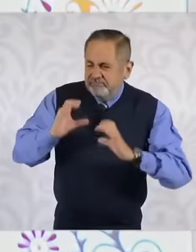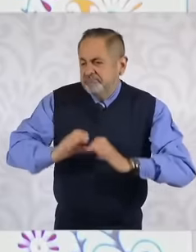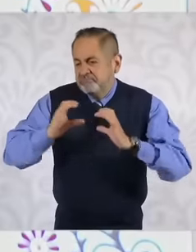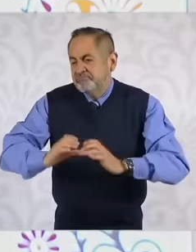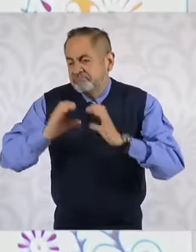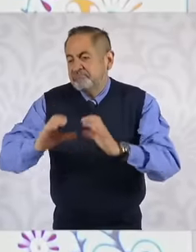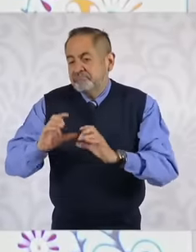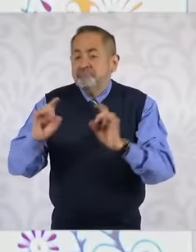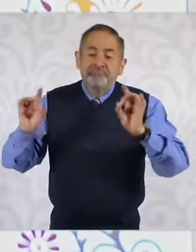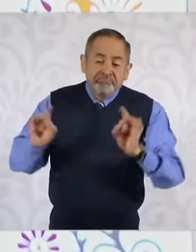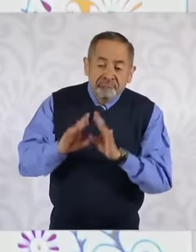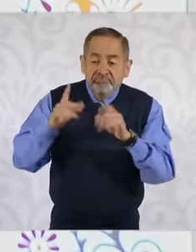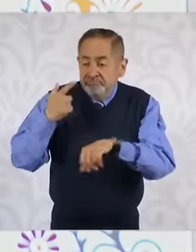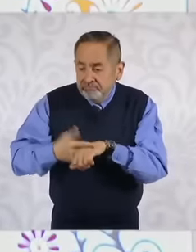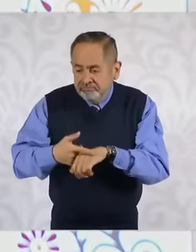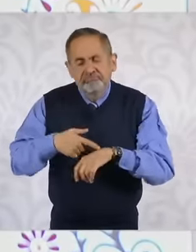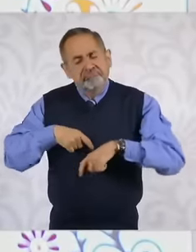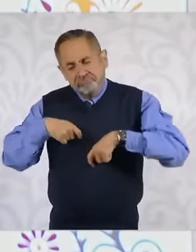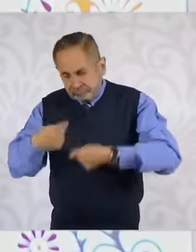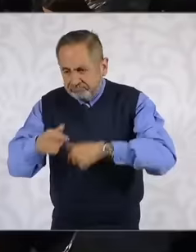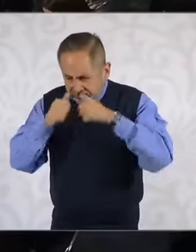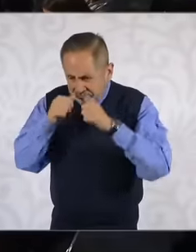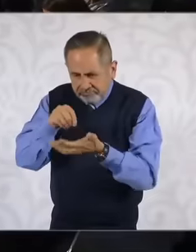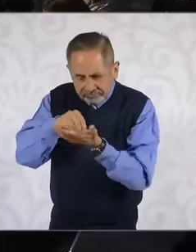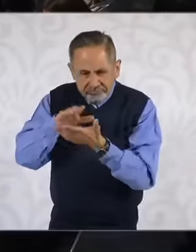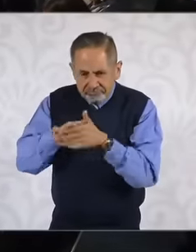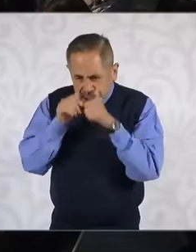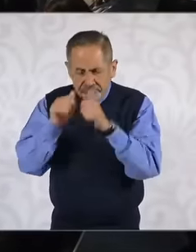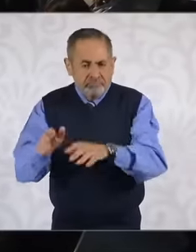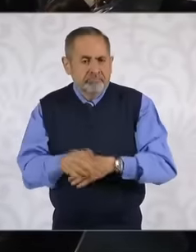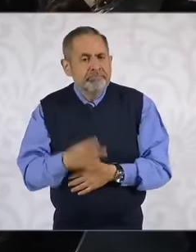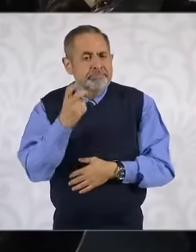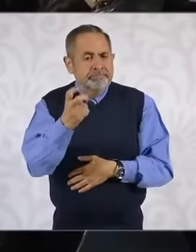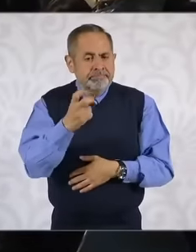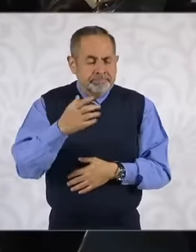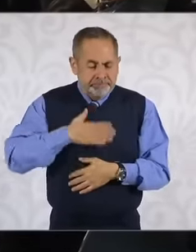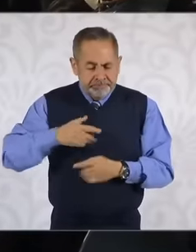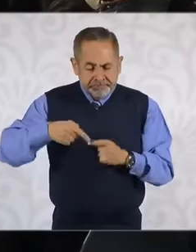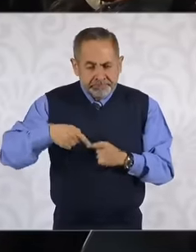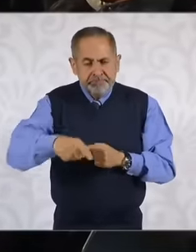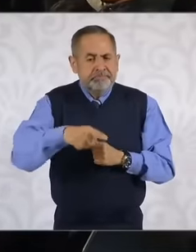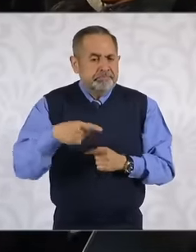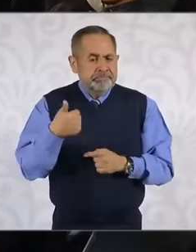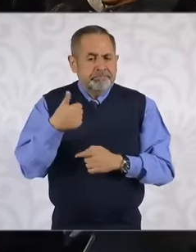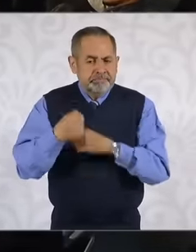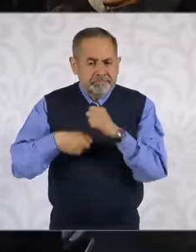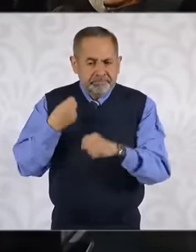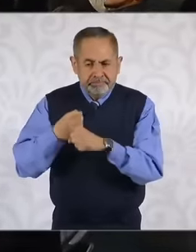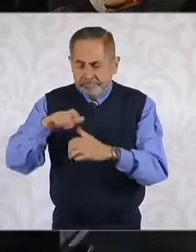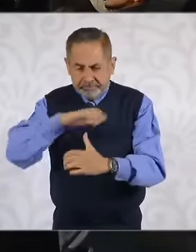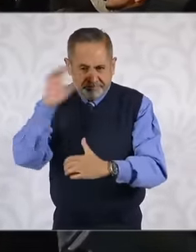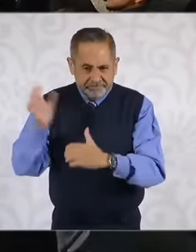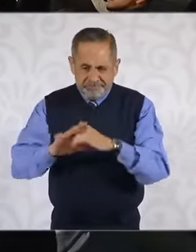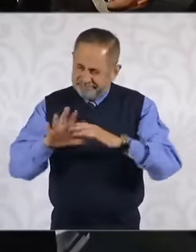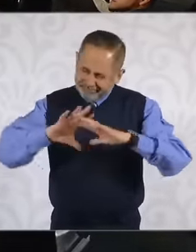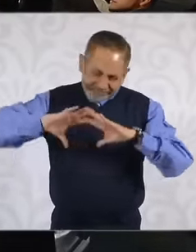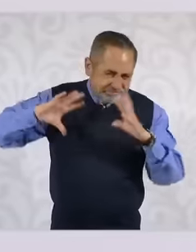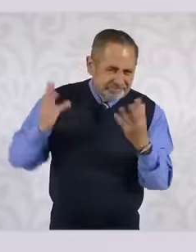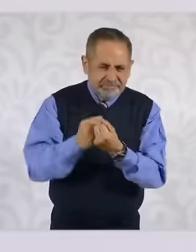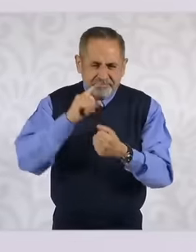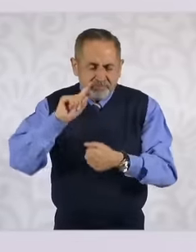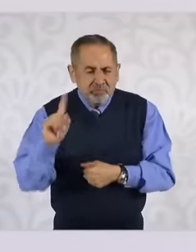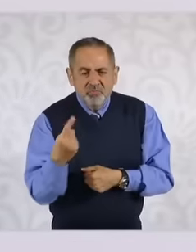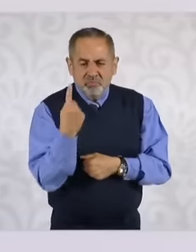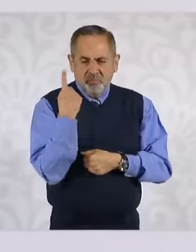y buscar la forma para que al final de nuestro sexenio podamos integrar un solo sistema de